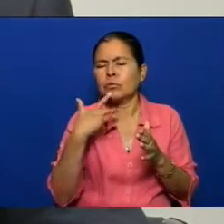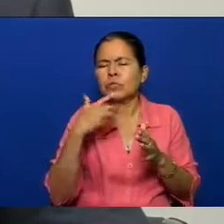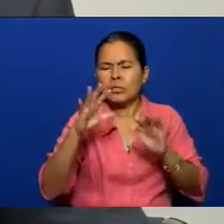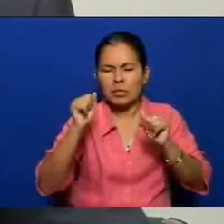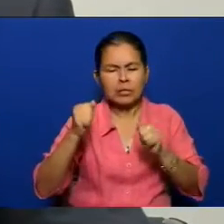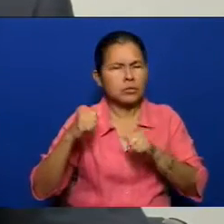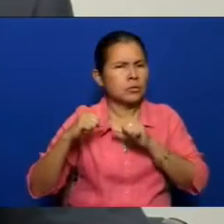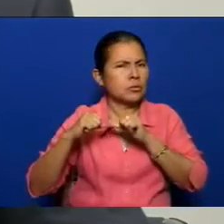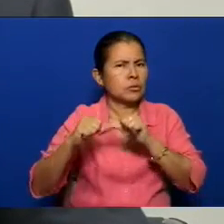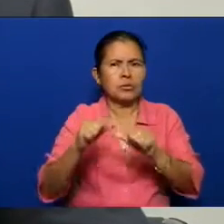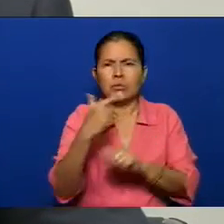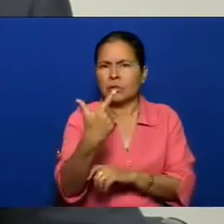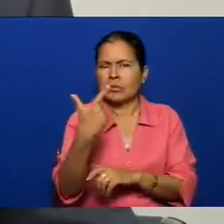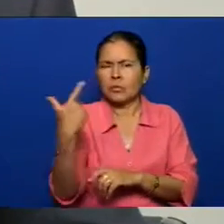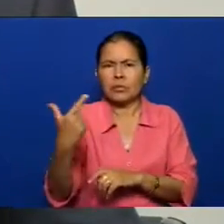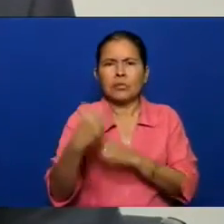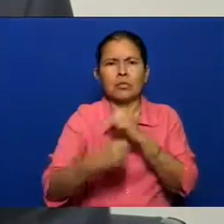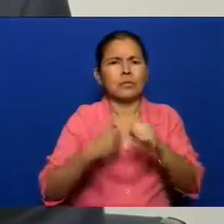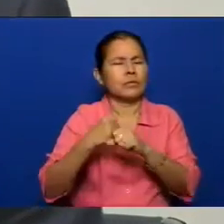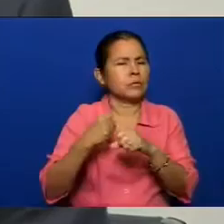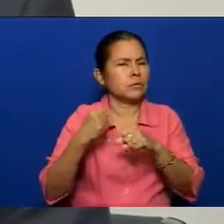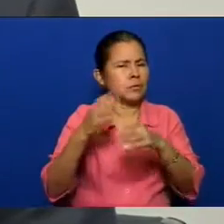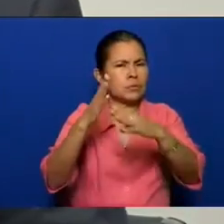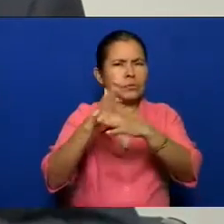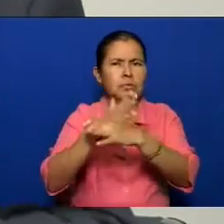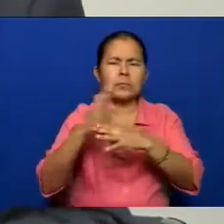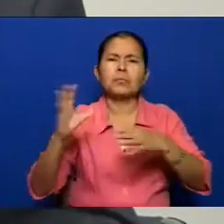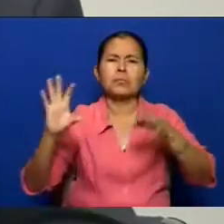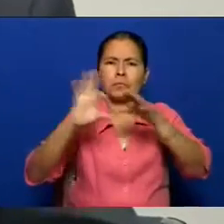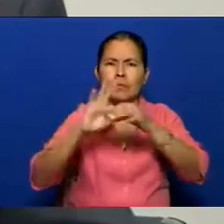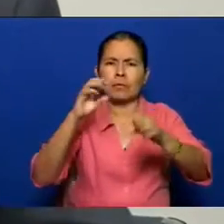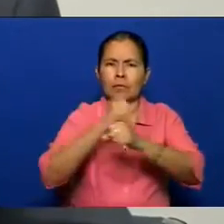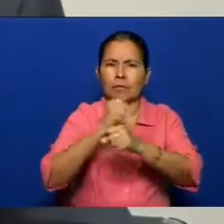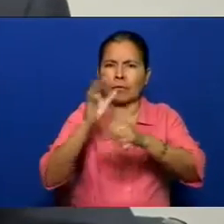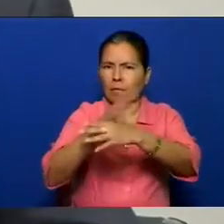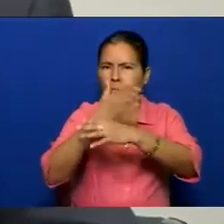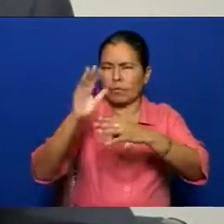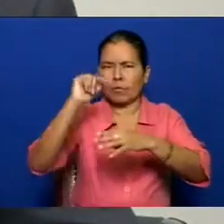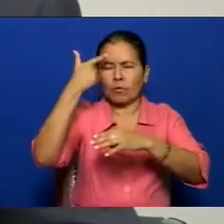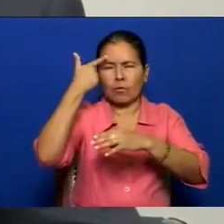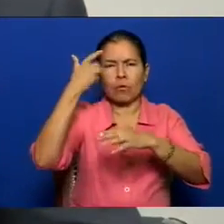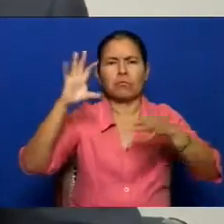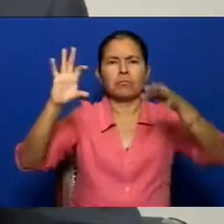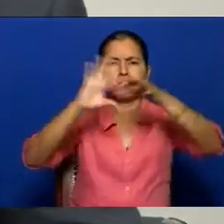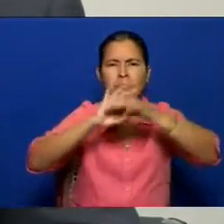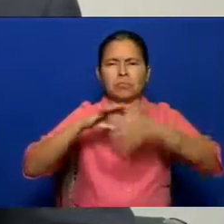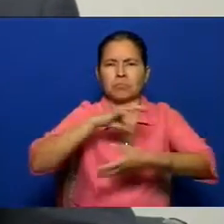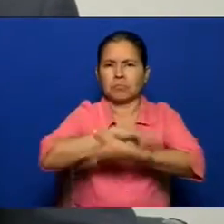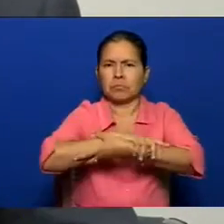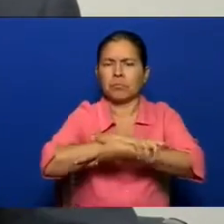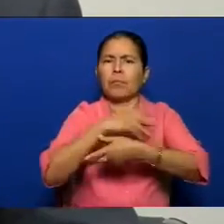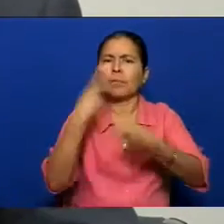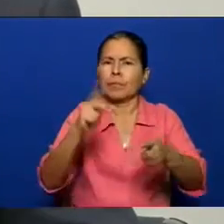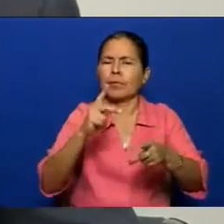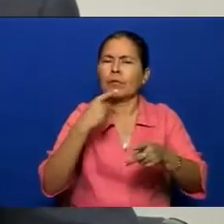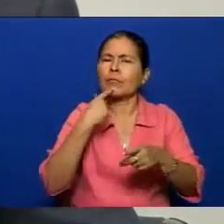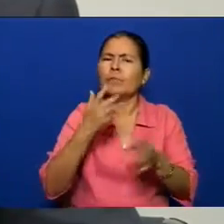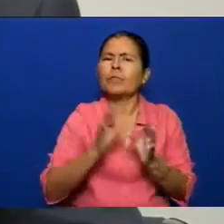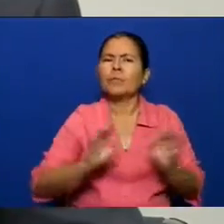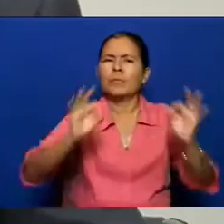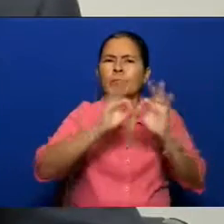de colaborar con los diferentes gobiernos de turno, digamos, pero sobre todo de colaborar con el Estado